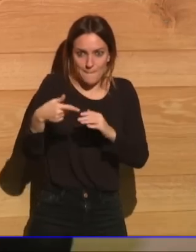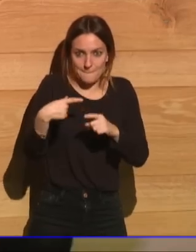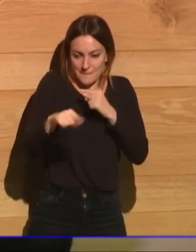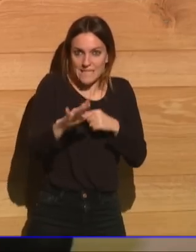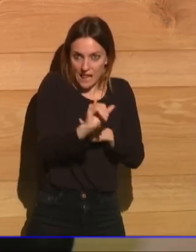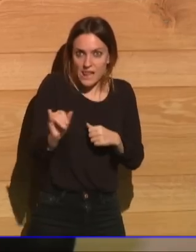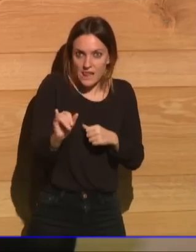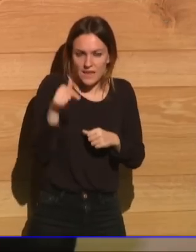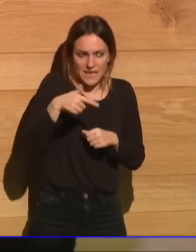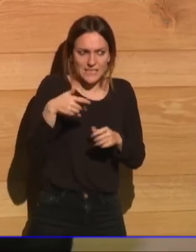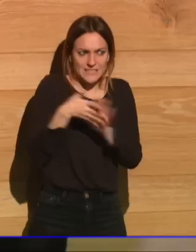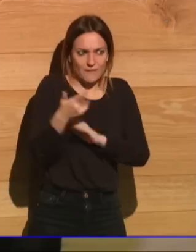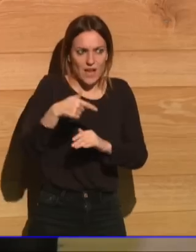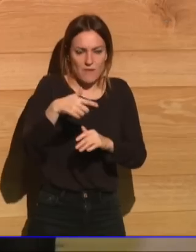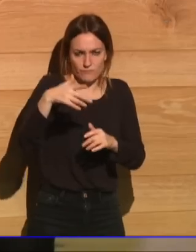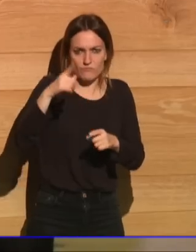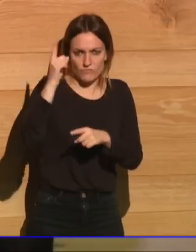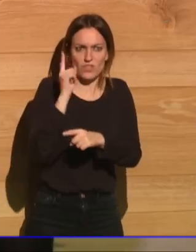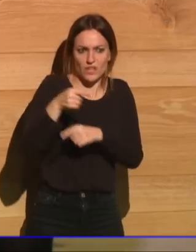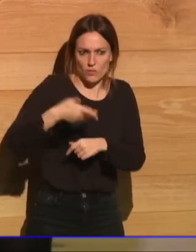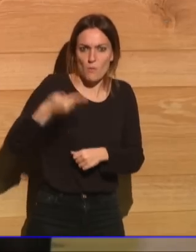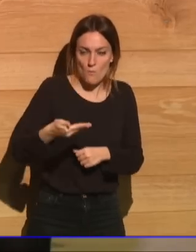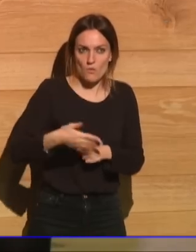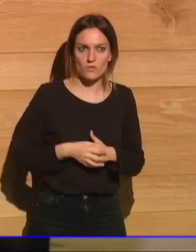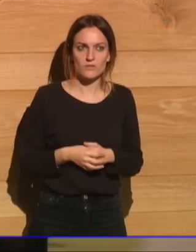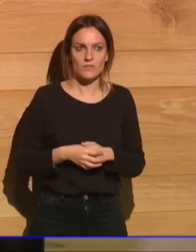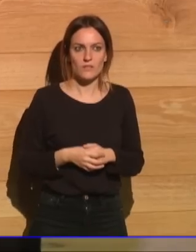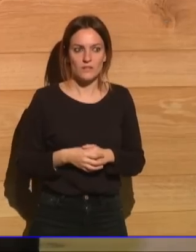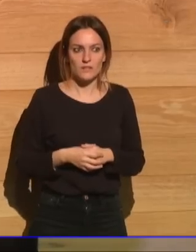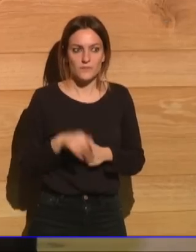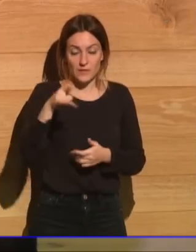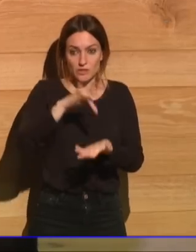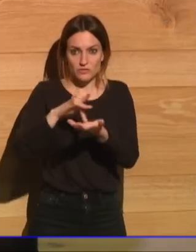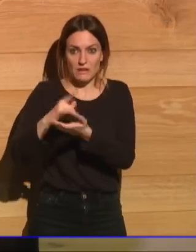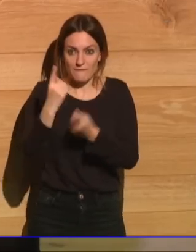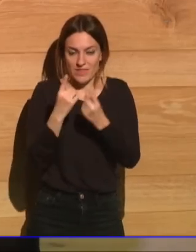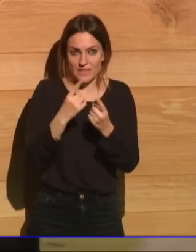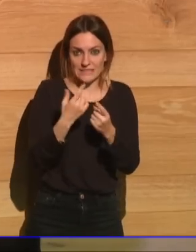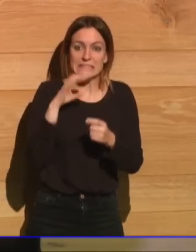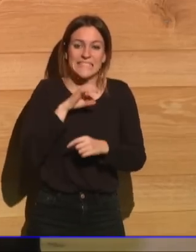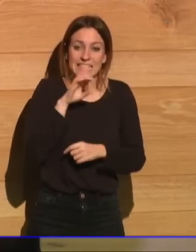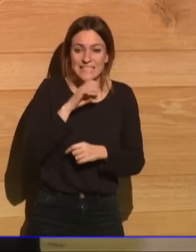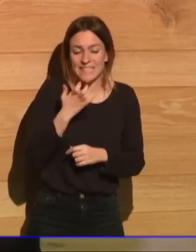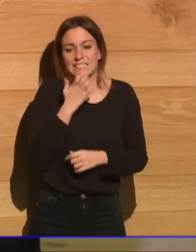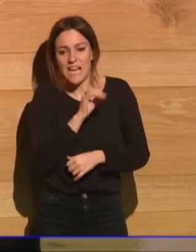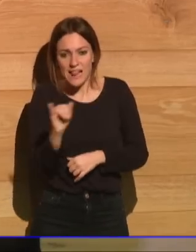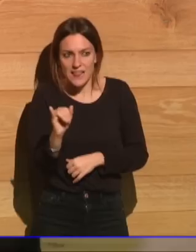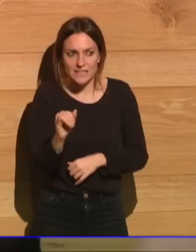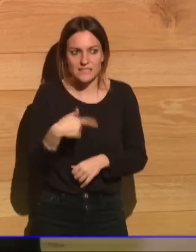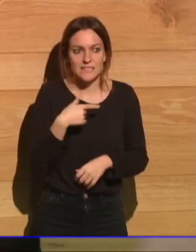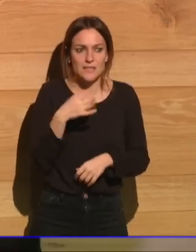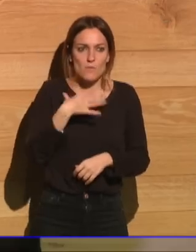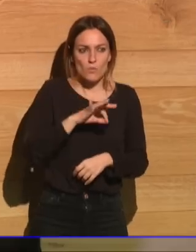de gigantesco director. Pues se hubiera hecho de muchas Bueno, pero formas, ¿no? sucede muchas veces en el terreno de la crítica que se determinan los juicios a